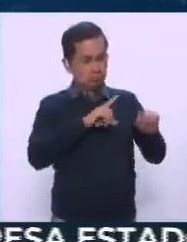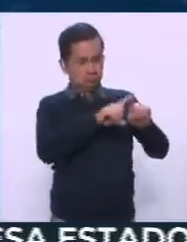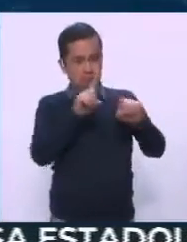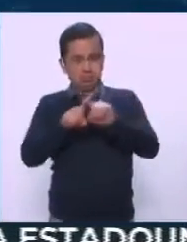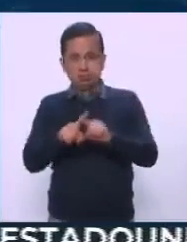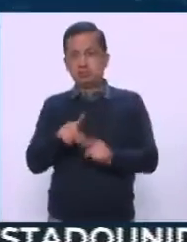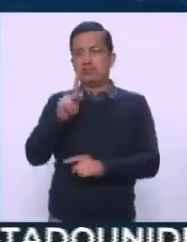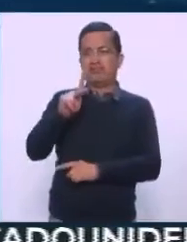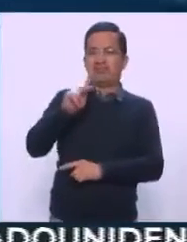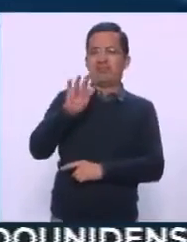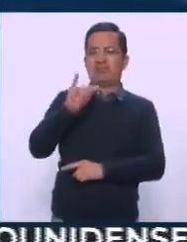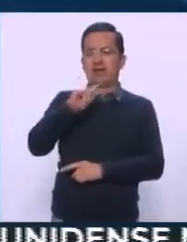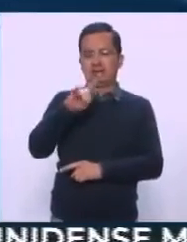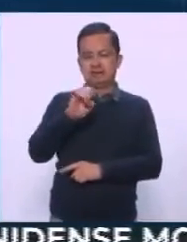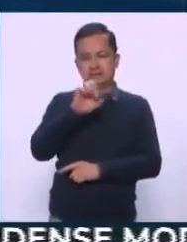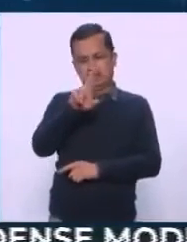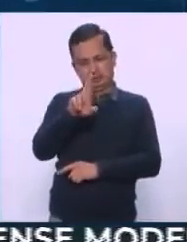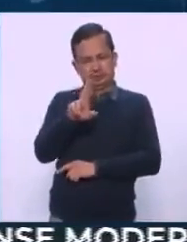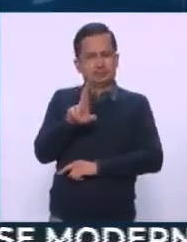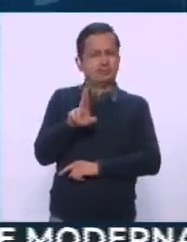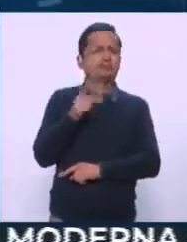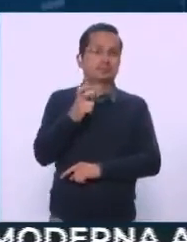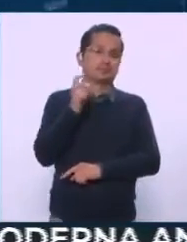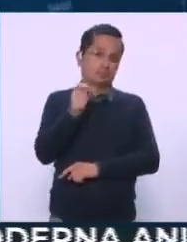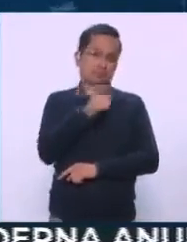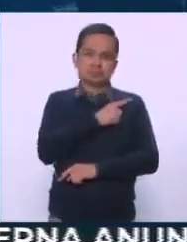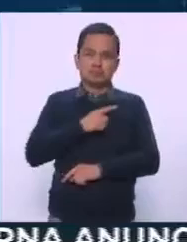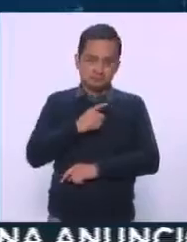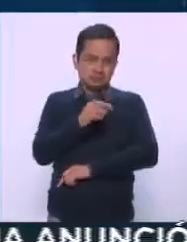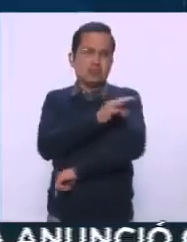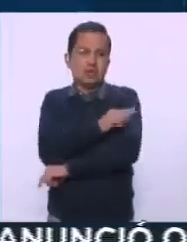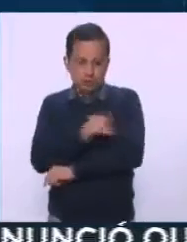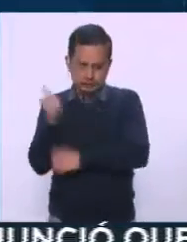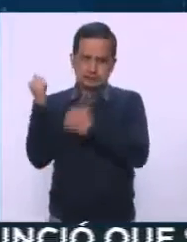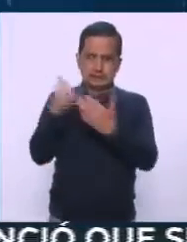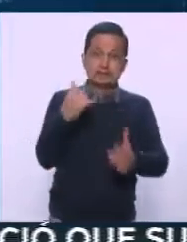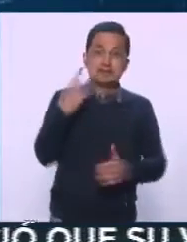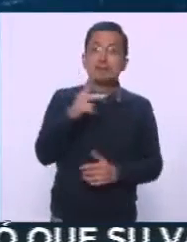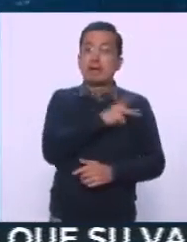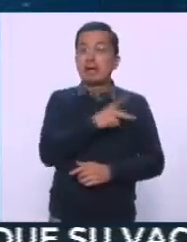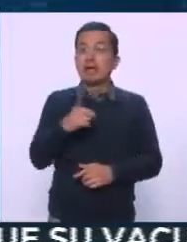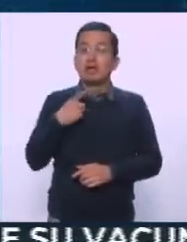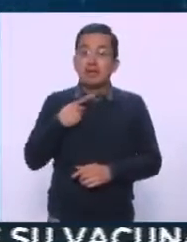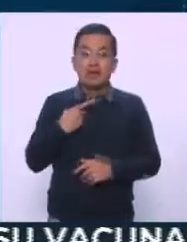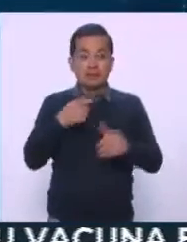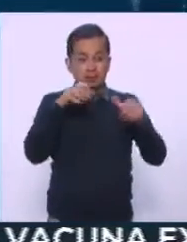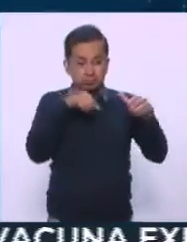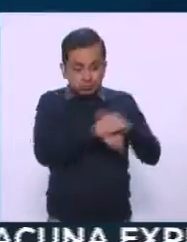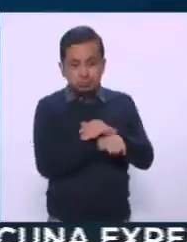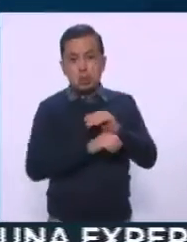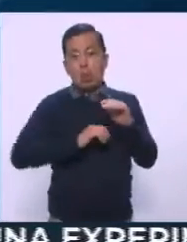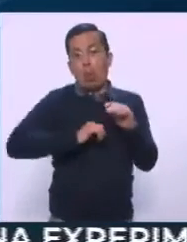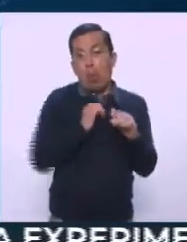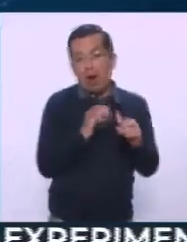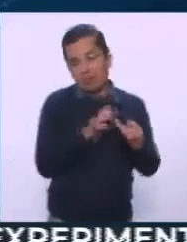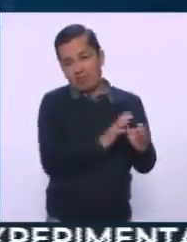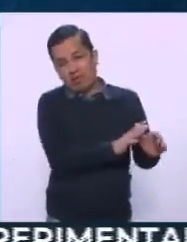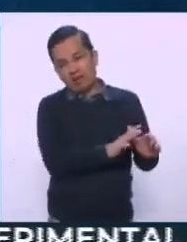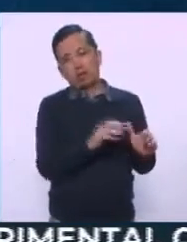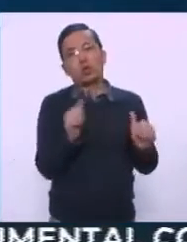de Pfizer con lo de la necesidad del congelamiento, que sí, nos pone ciertos obstáculos. Está la